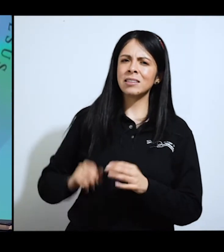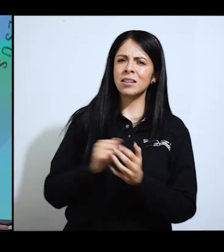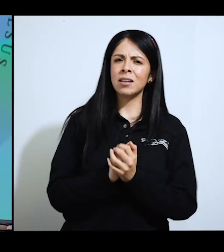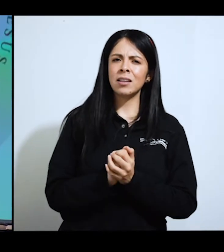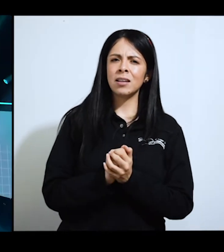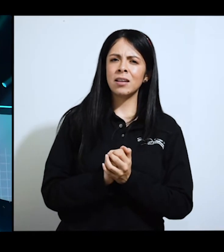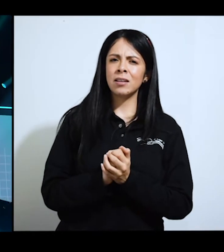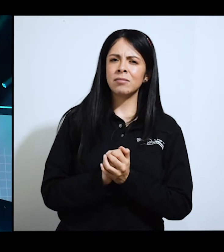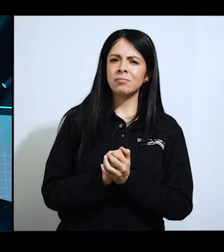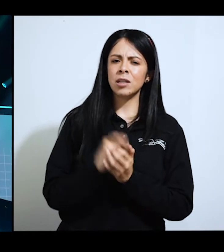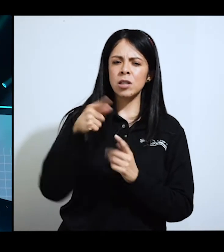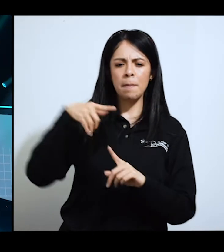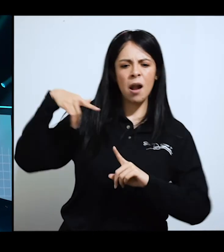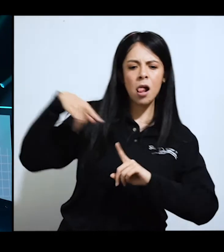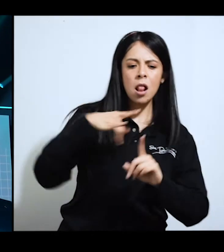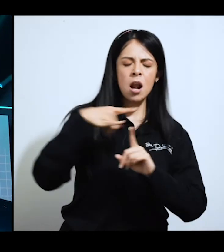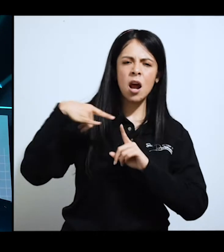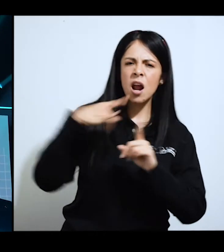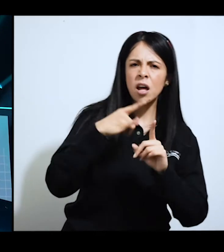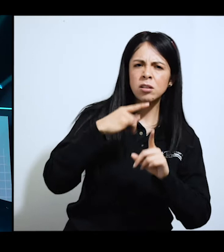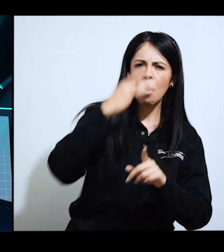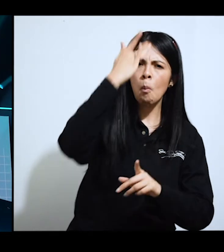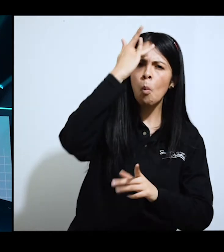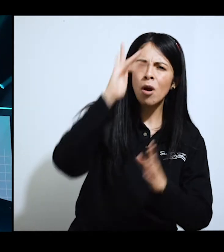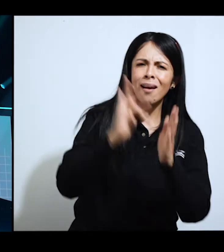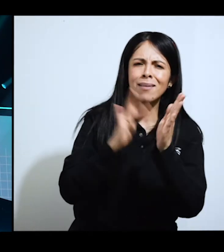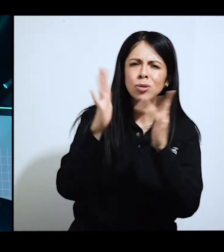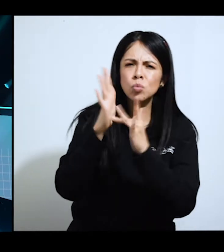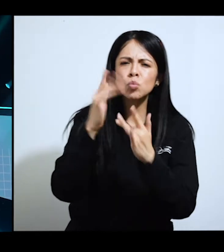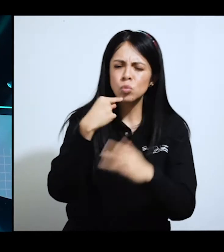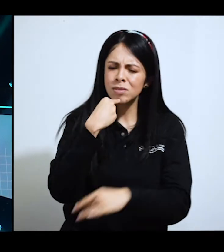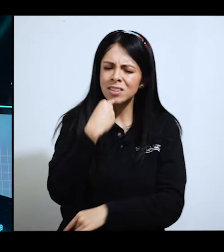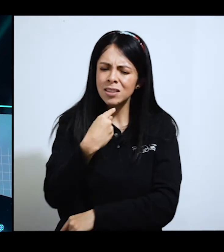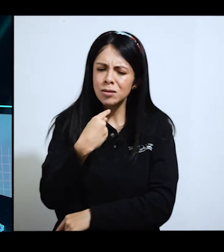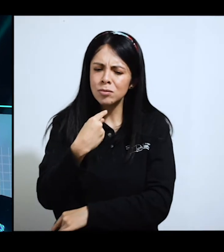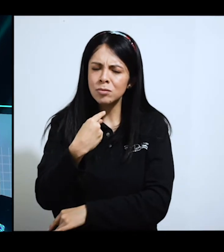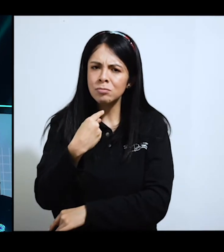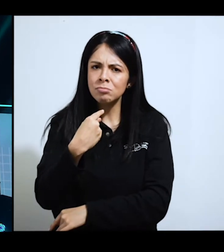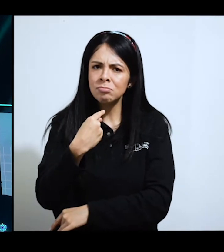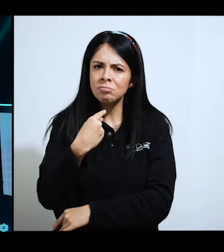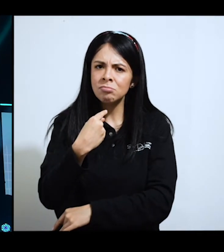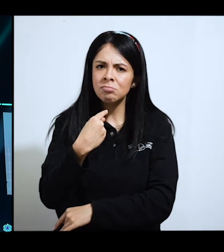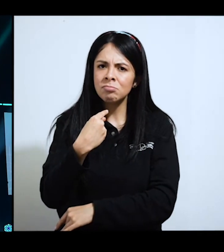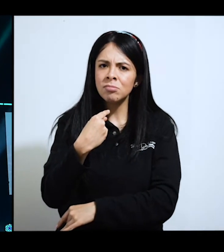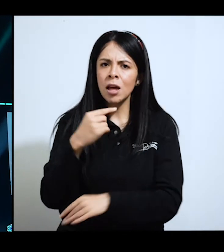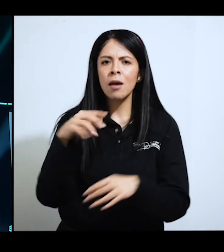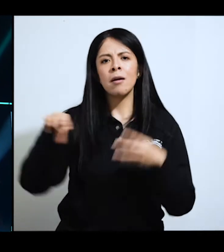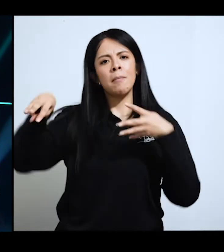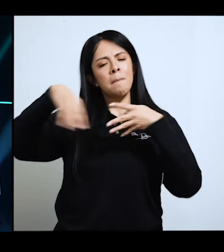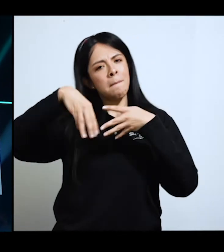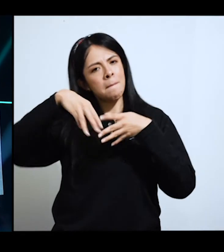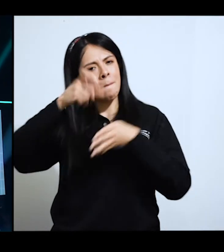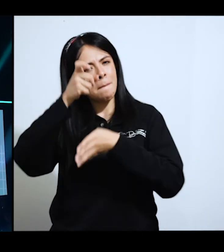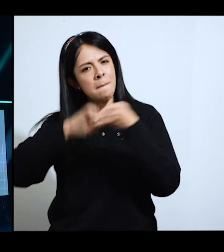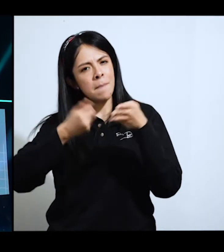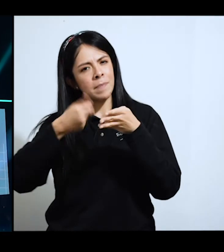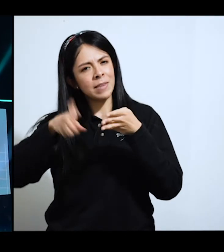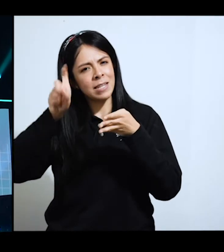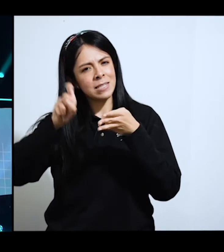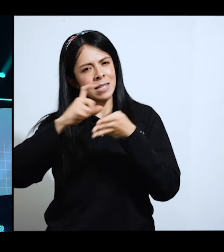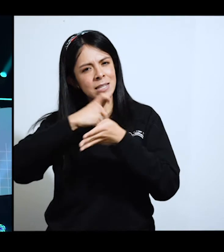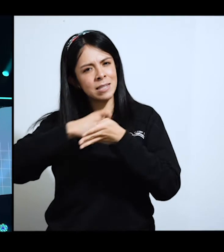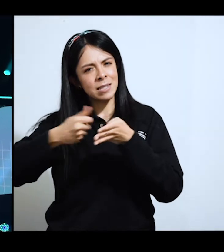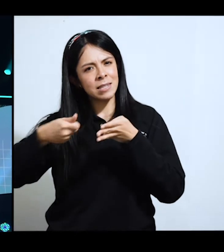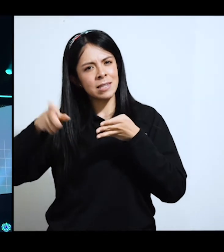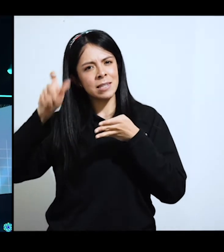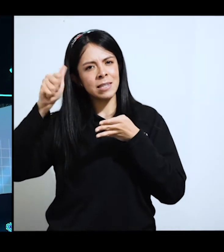si el cristiano no es atormentado por demonios, ¿por qué Jesús nos dijo en